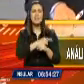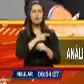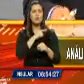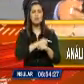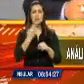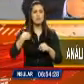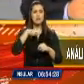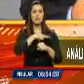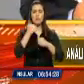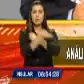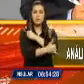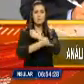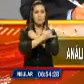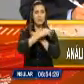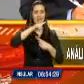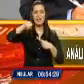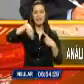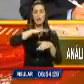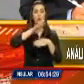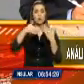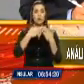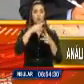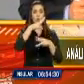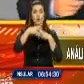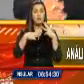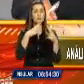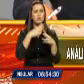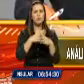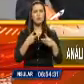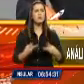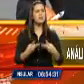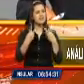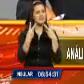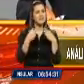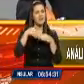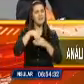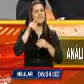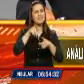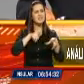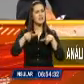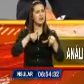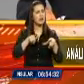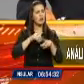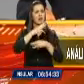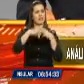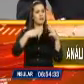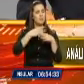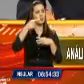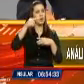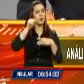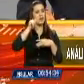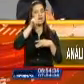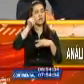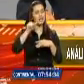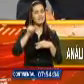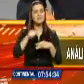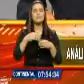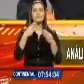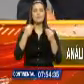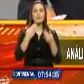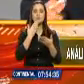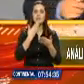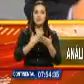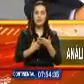nuestro país, sino alrededor de todo el planeta, de lo que se está viviendo en este punto, en la franja de Gaza. Una vez más,